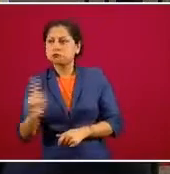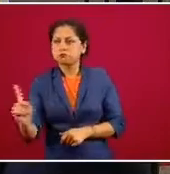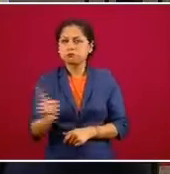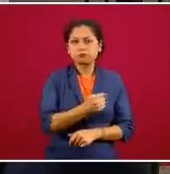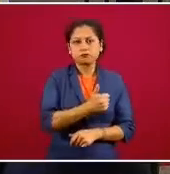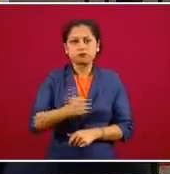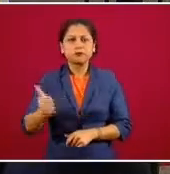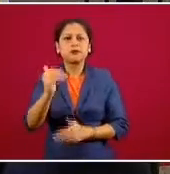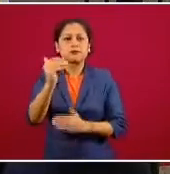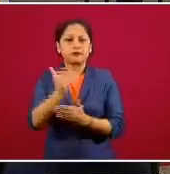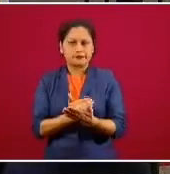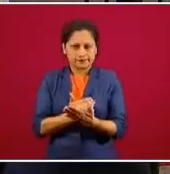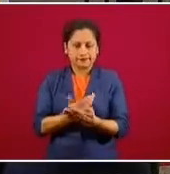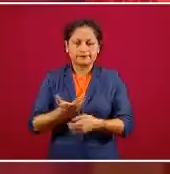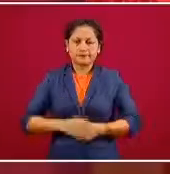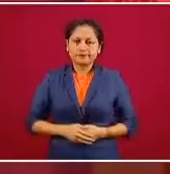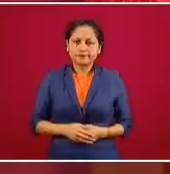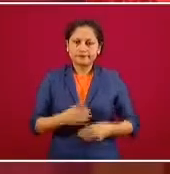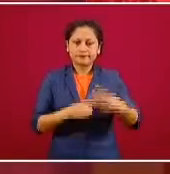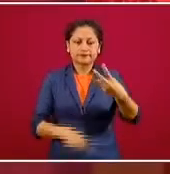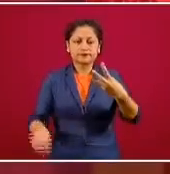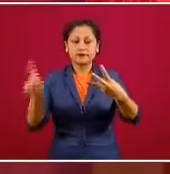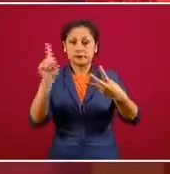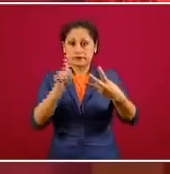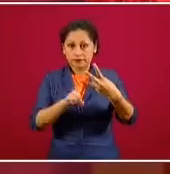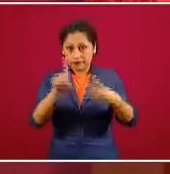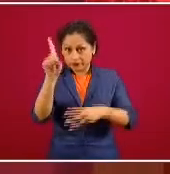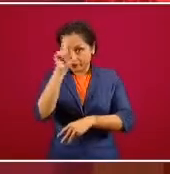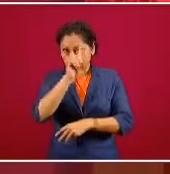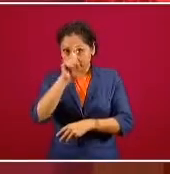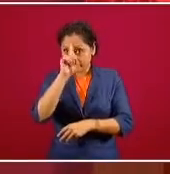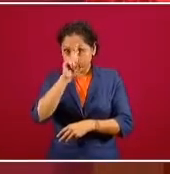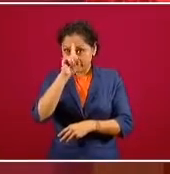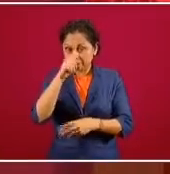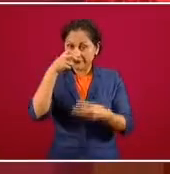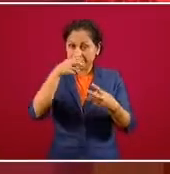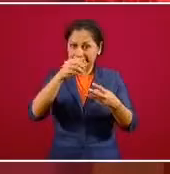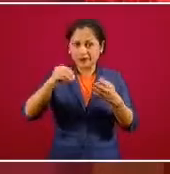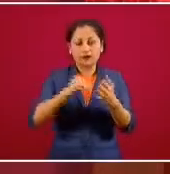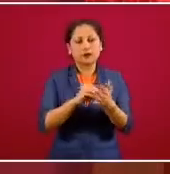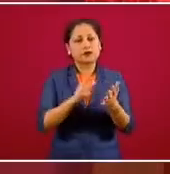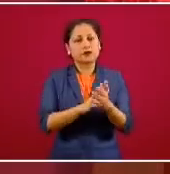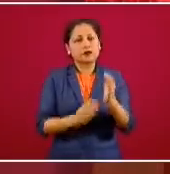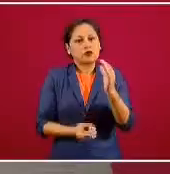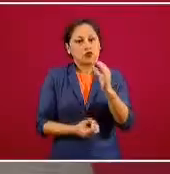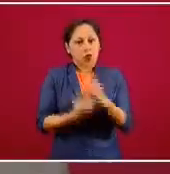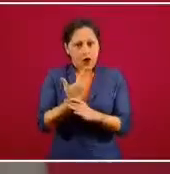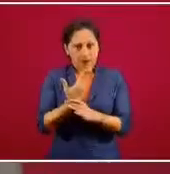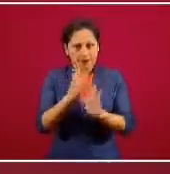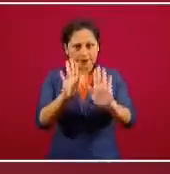recomendación, y esta es nueva, esta es importante, esta va a llevar a una decisión muy importante: